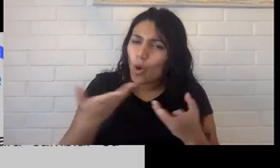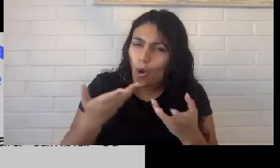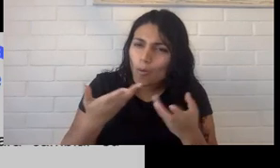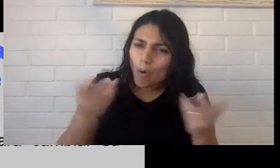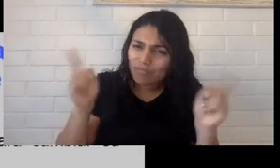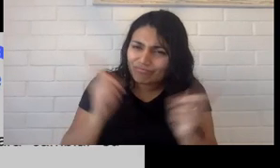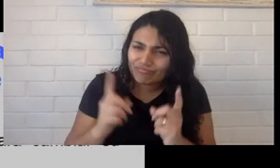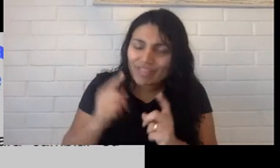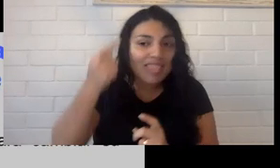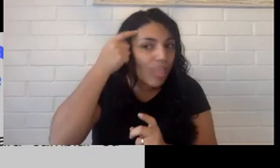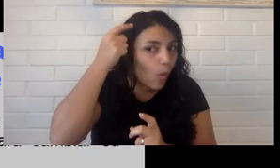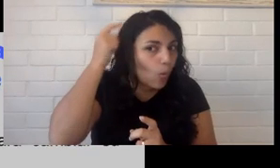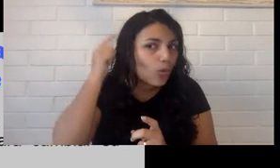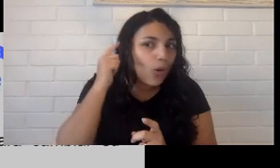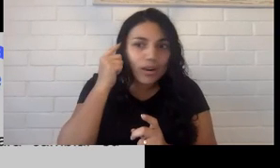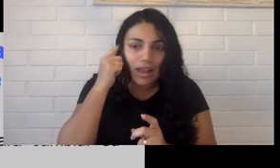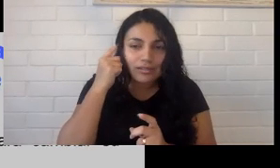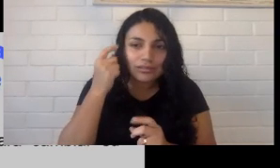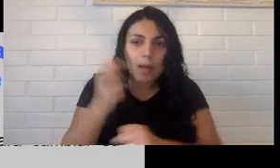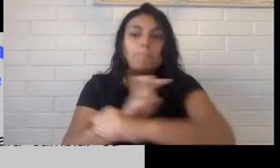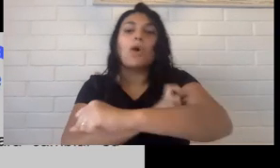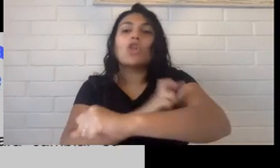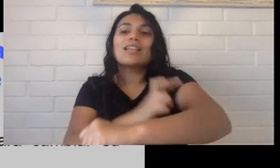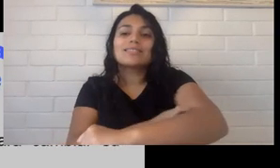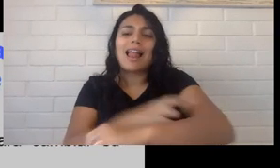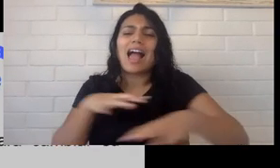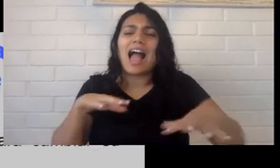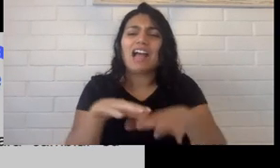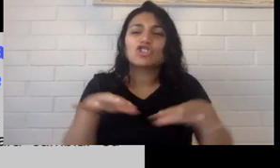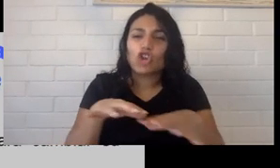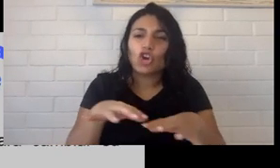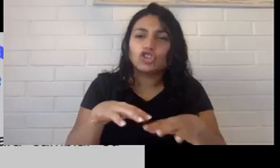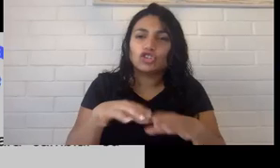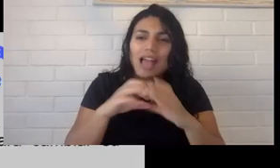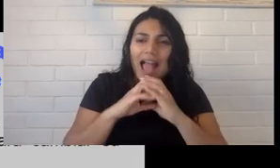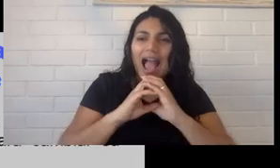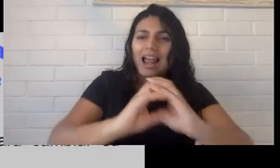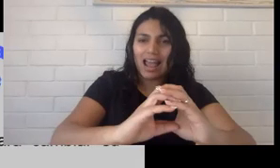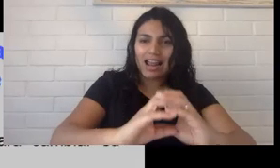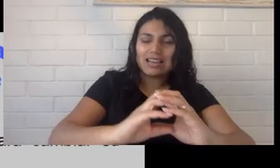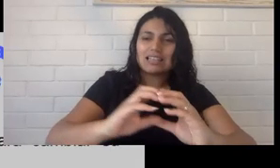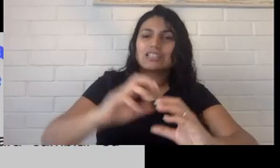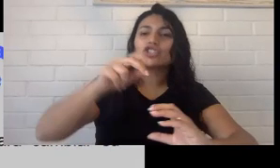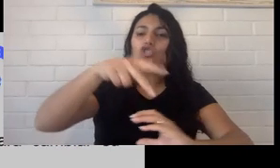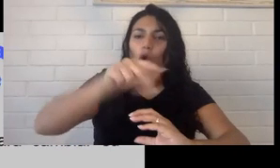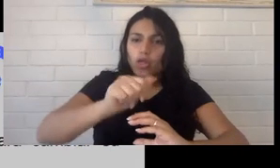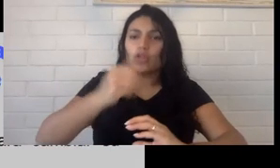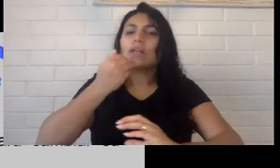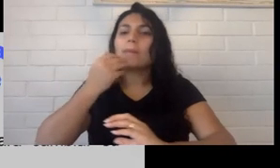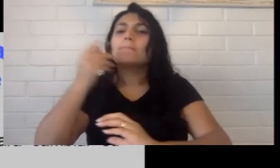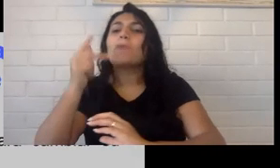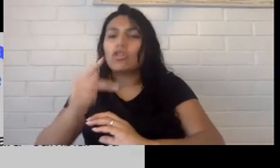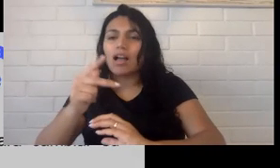eléctrica en neuronas, en este caso los potenciales de acción, la acción de canales de sodio y de potasio, teniendo